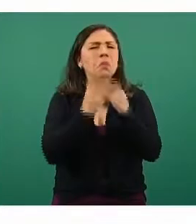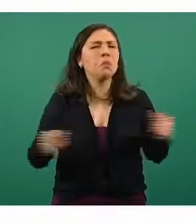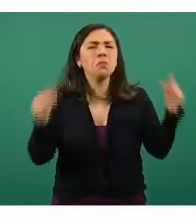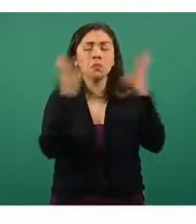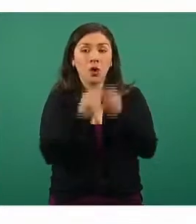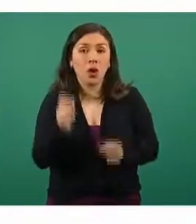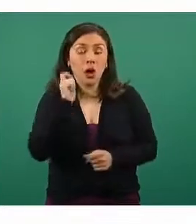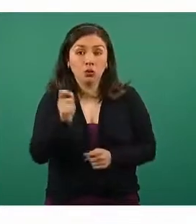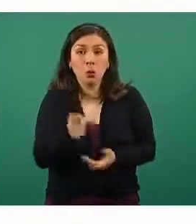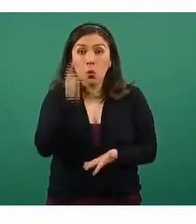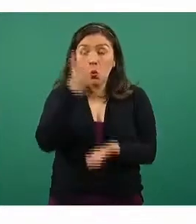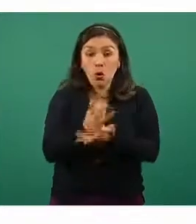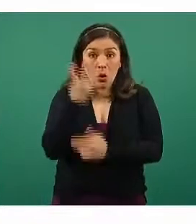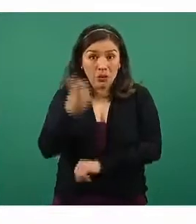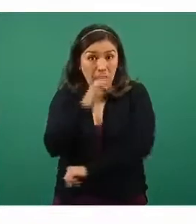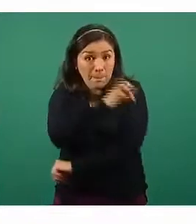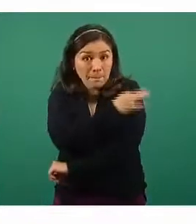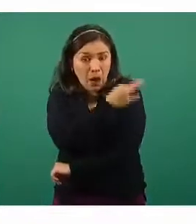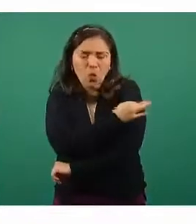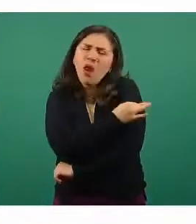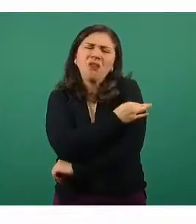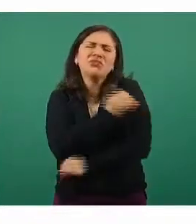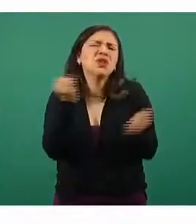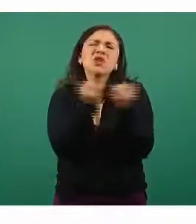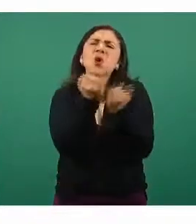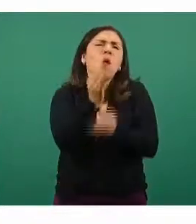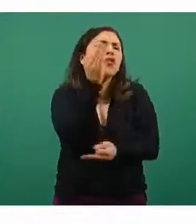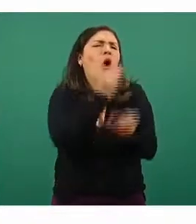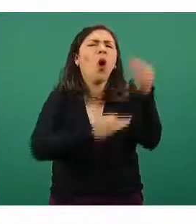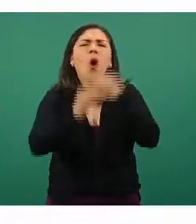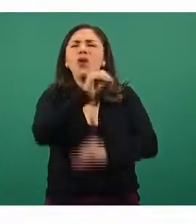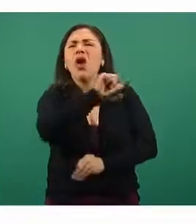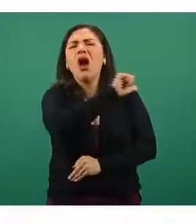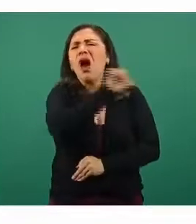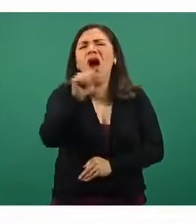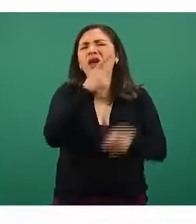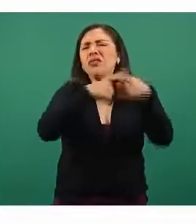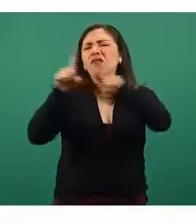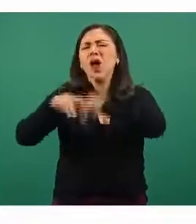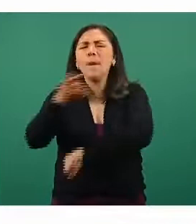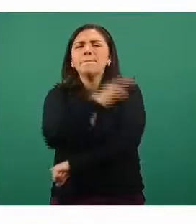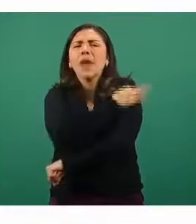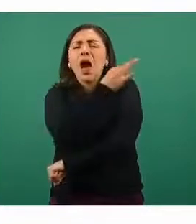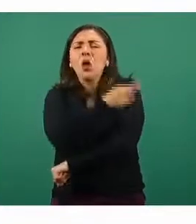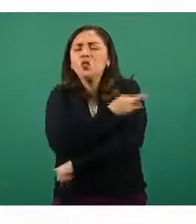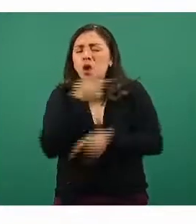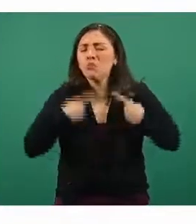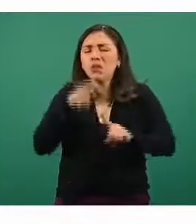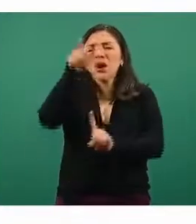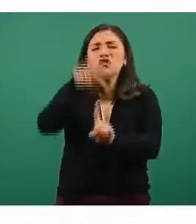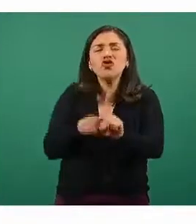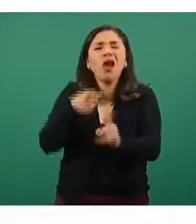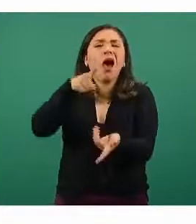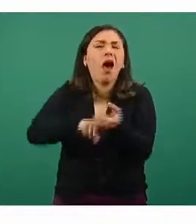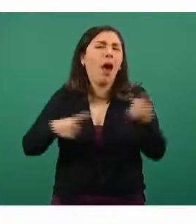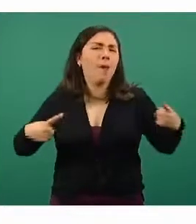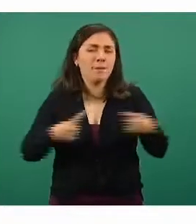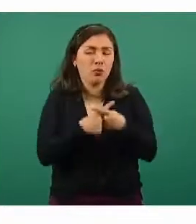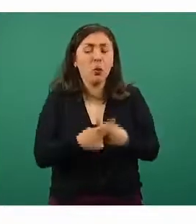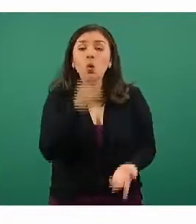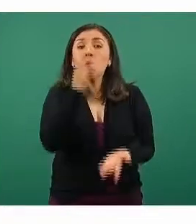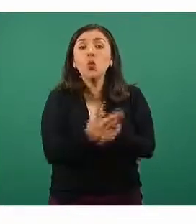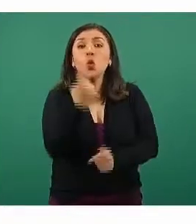no solamente con esta vacuna, sino prácticamente con todas las vacunas que en algún momento se le aplica a una persona. Solo